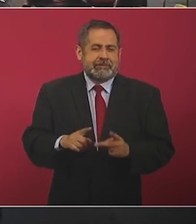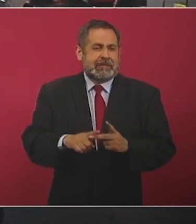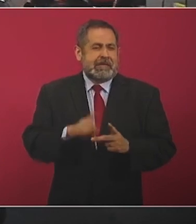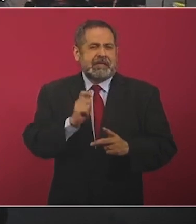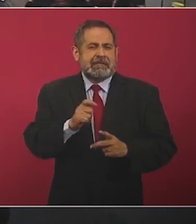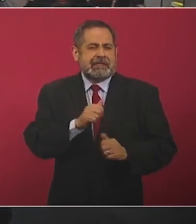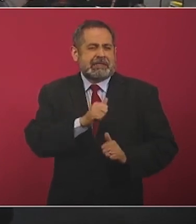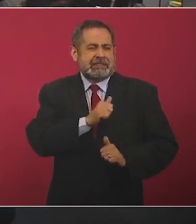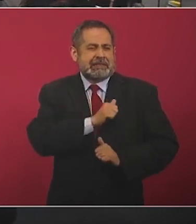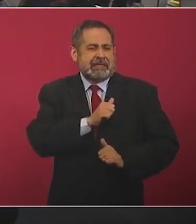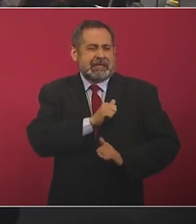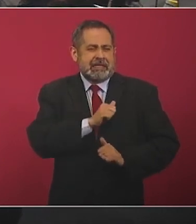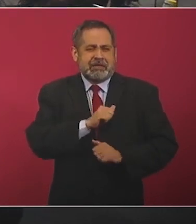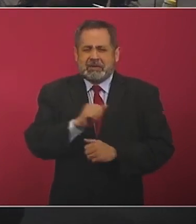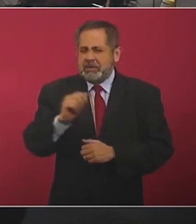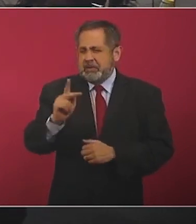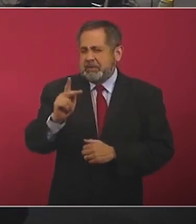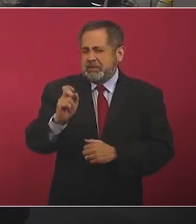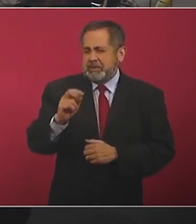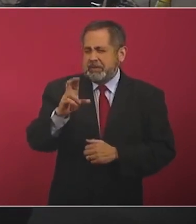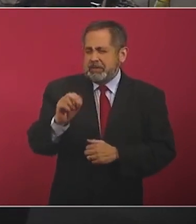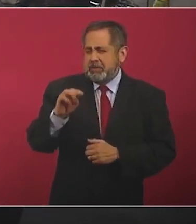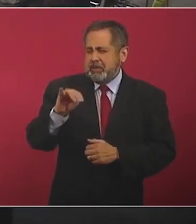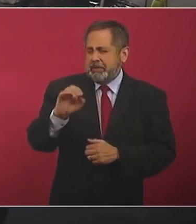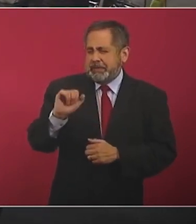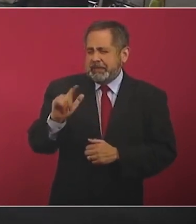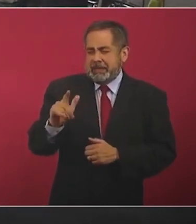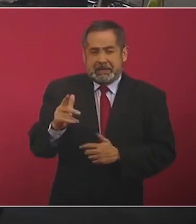sargento Pedro Miguel,